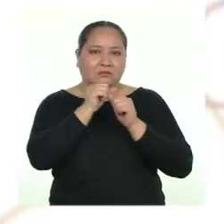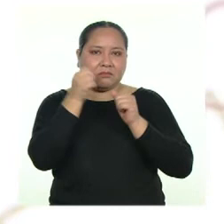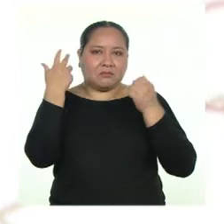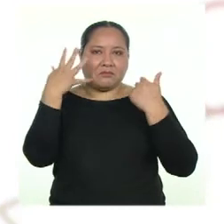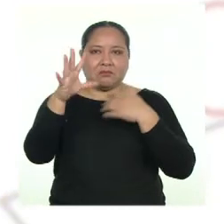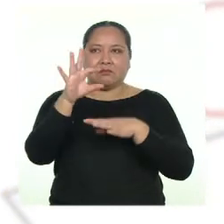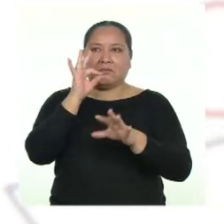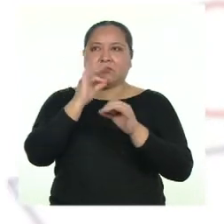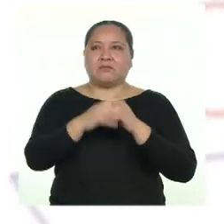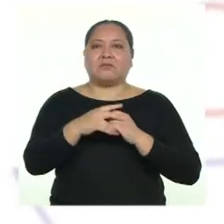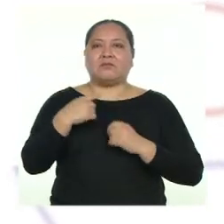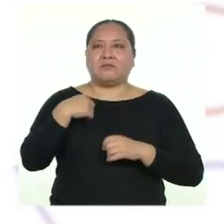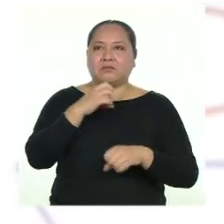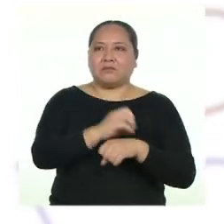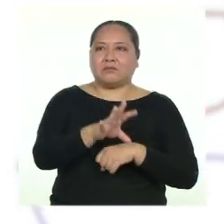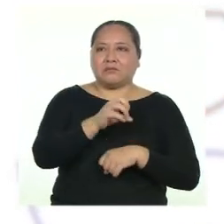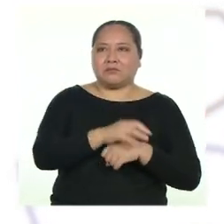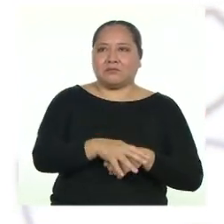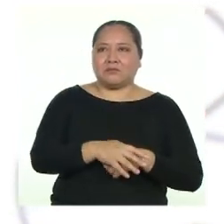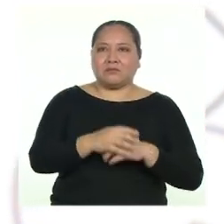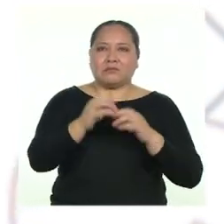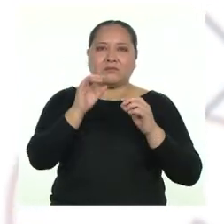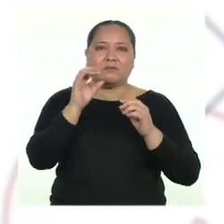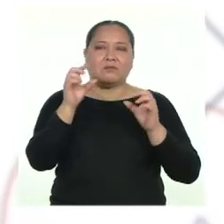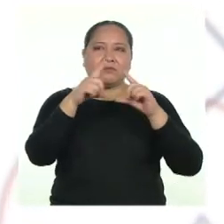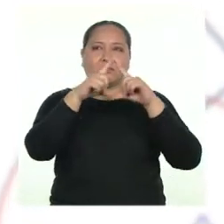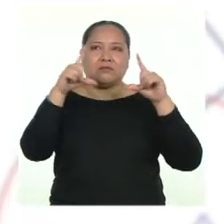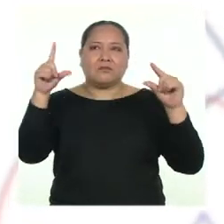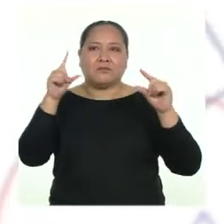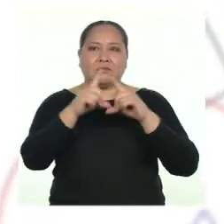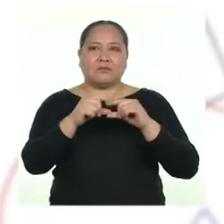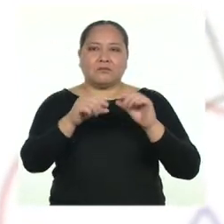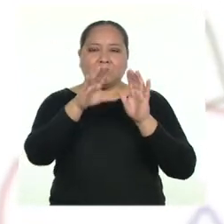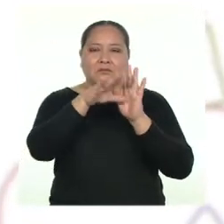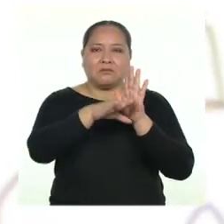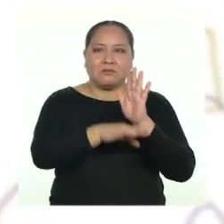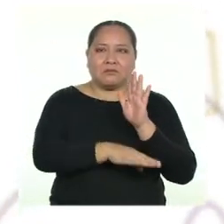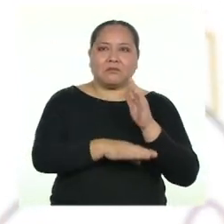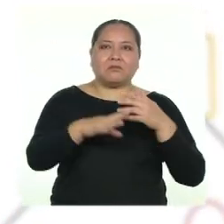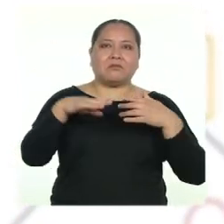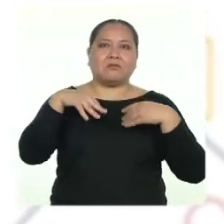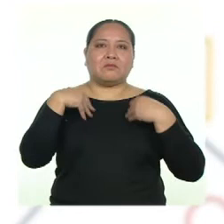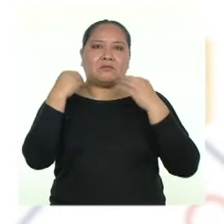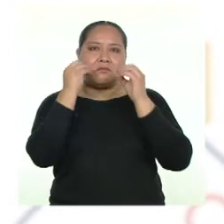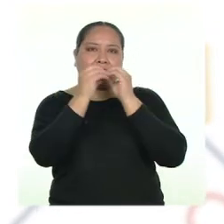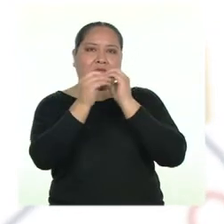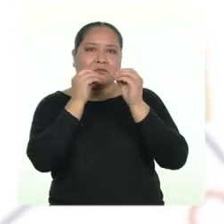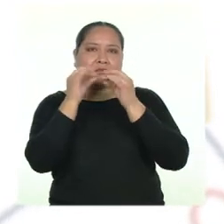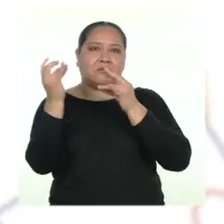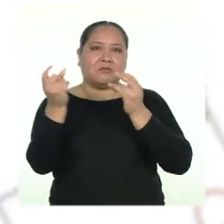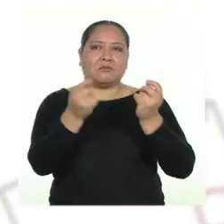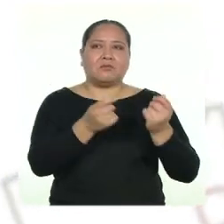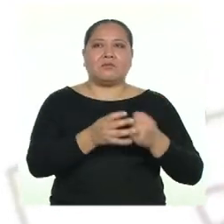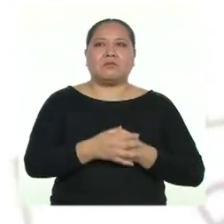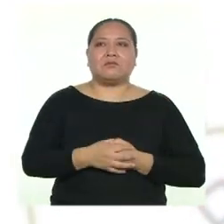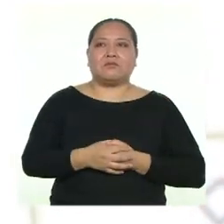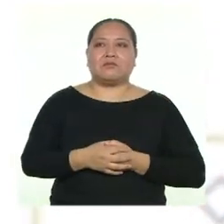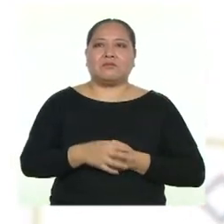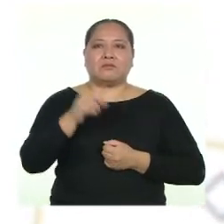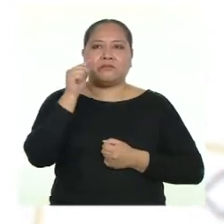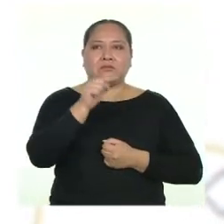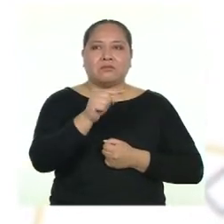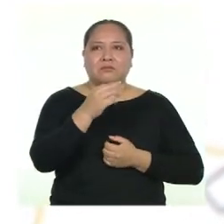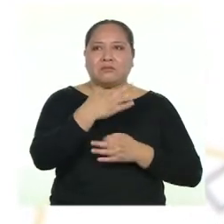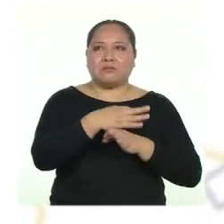encontrado. Les recomiendo que sea la ecuación con números más bajos para poder calcularlo más rápido. En